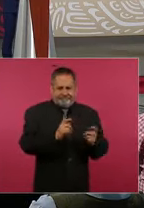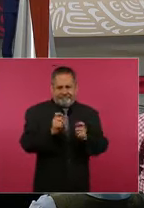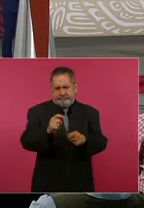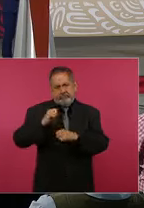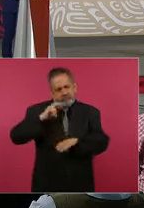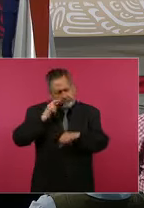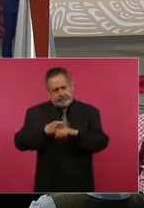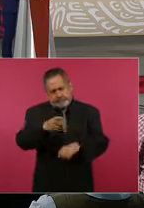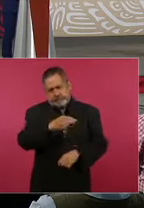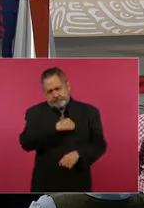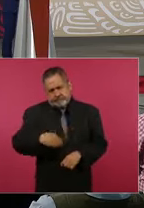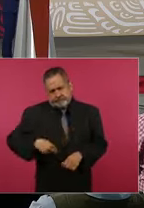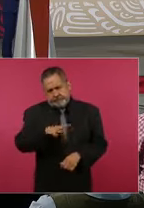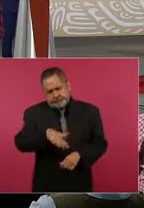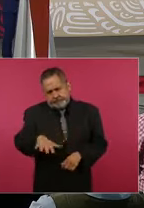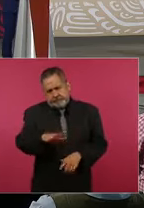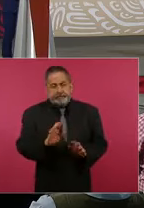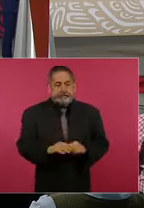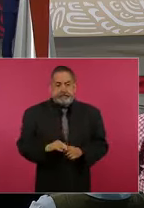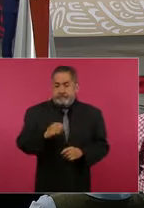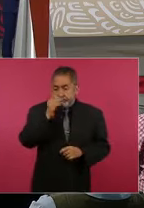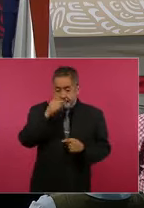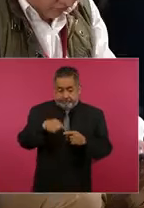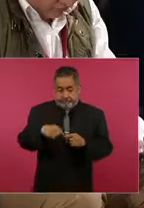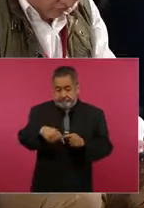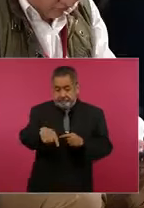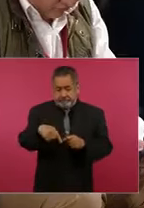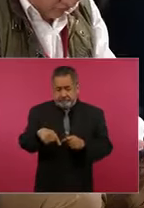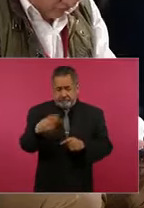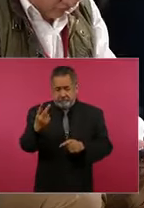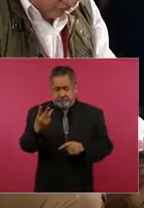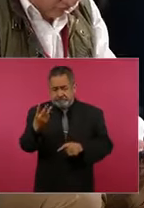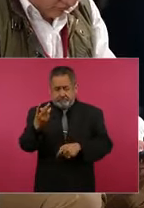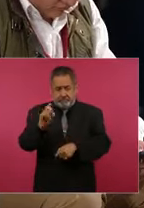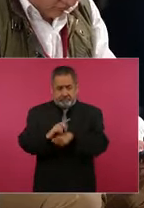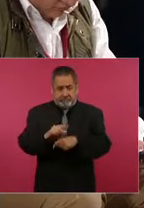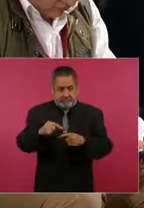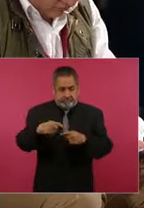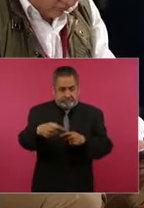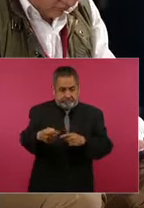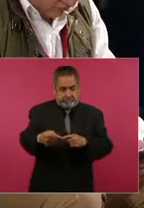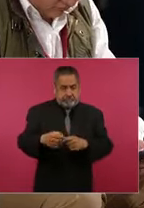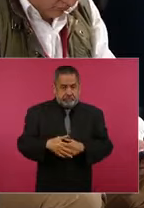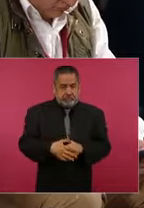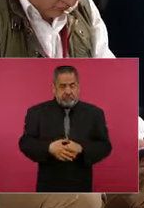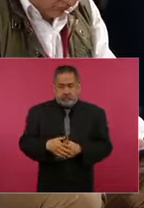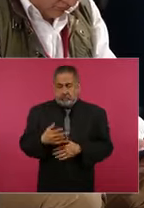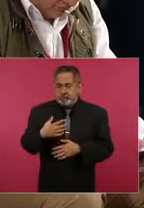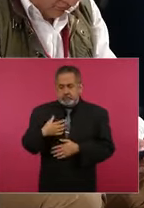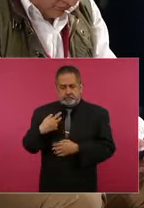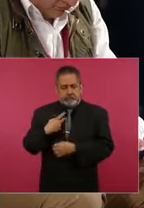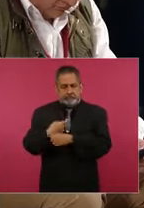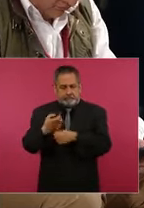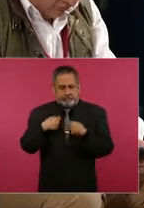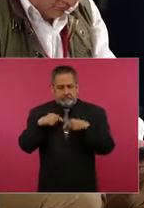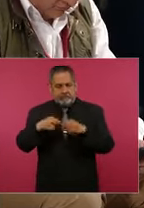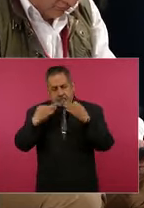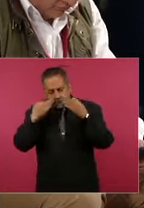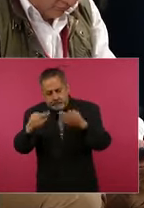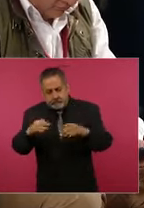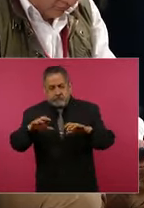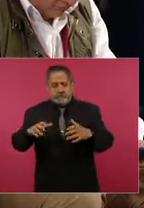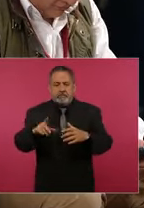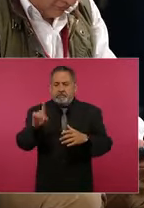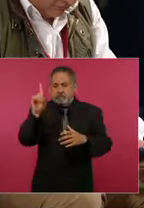municipio. Ya se va a firmar en un par de días, y me pusieron como integrante de este Consejo